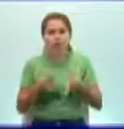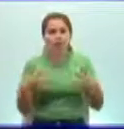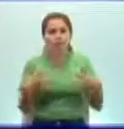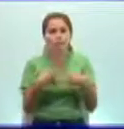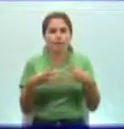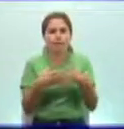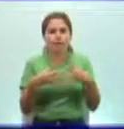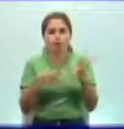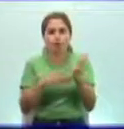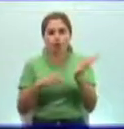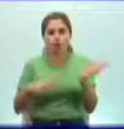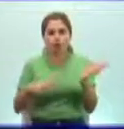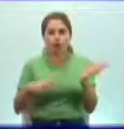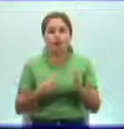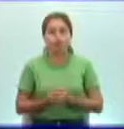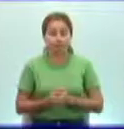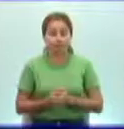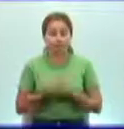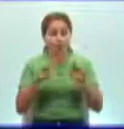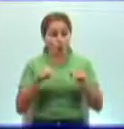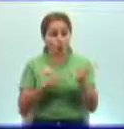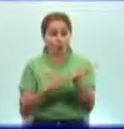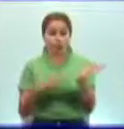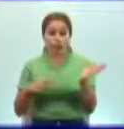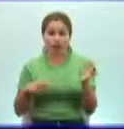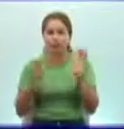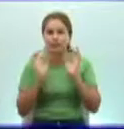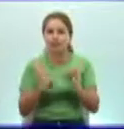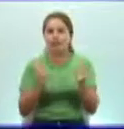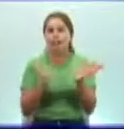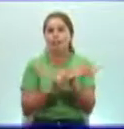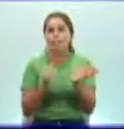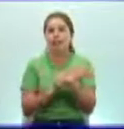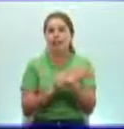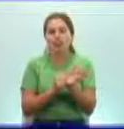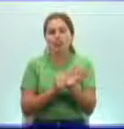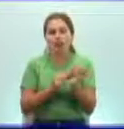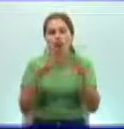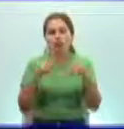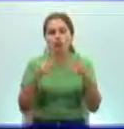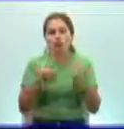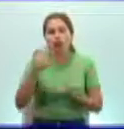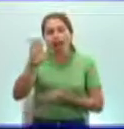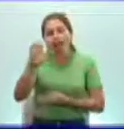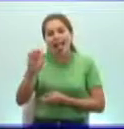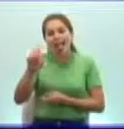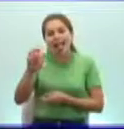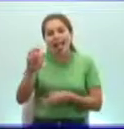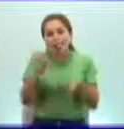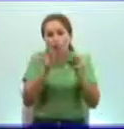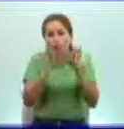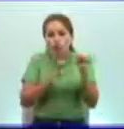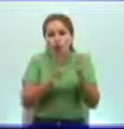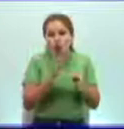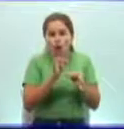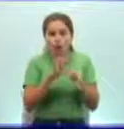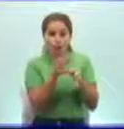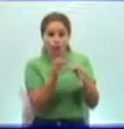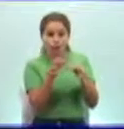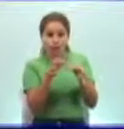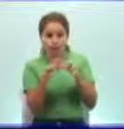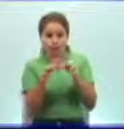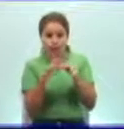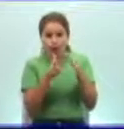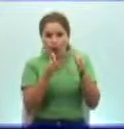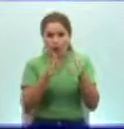corriente eléctrica. Corriente eléctrica que en el caso de los metales son los electrones, o se refiere a los electrones moviéndose dirigida y